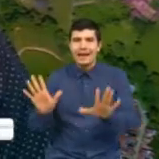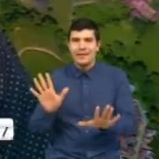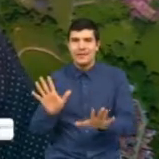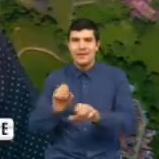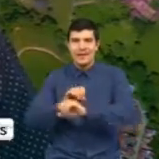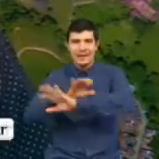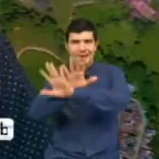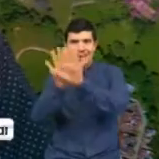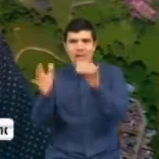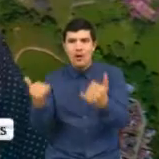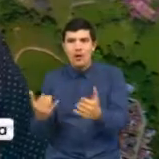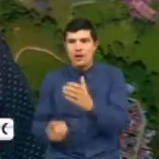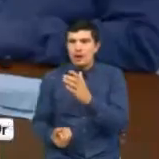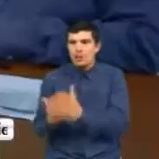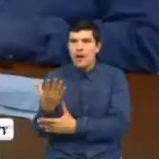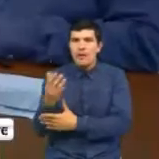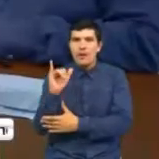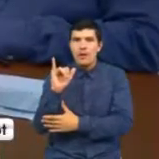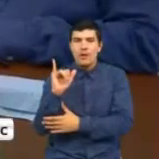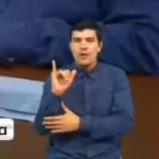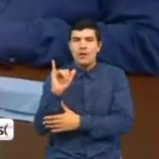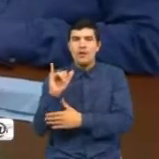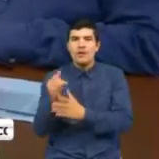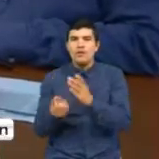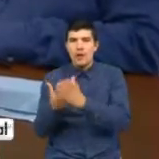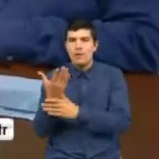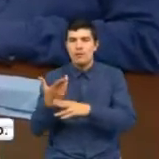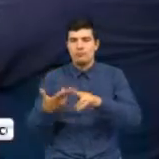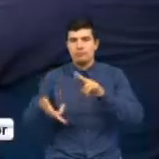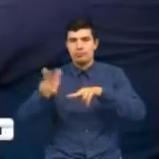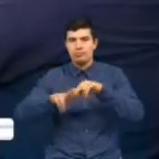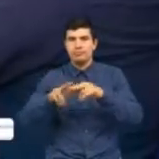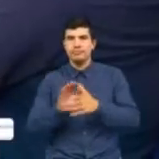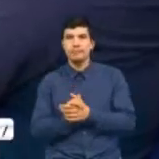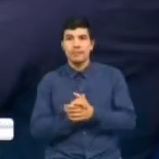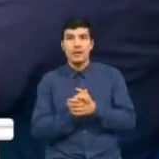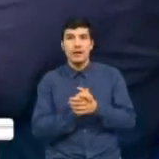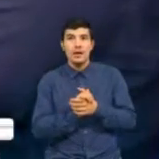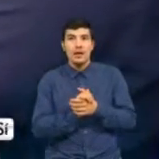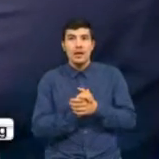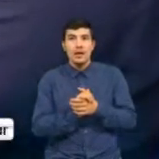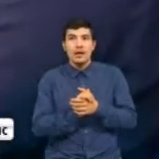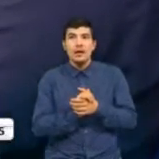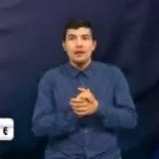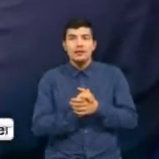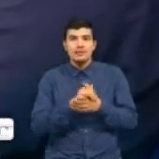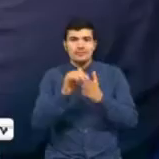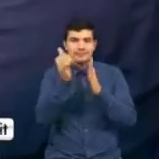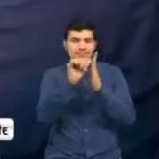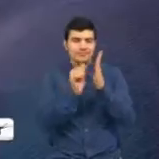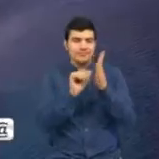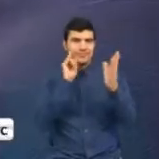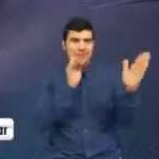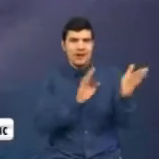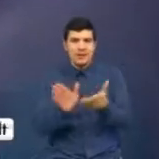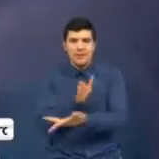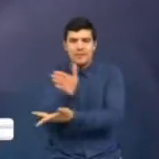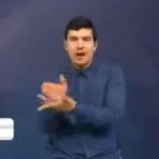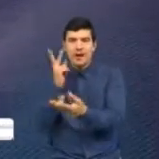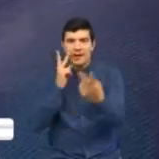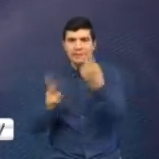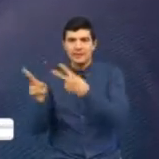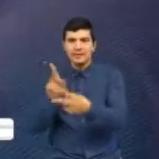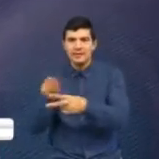estas actualizaciones catastrales producto de esta reunión se programó una visita al municipio de barichara para dar claridad sobre esta